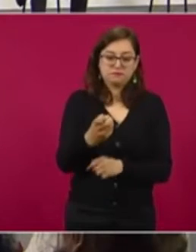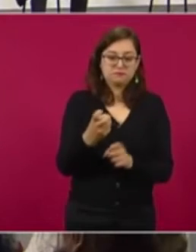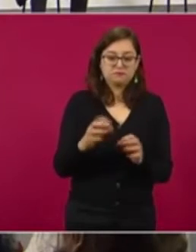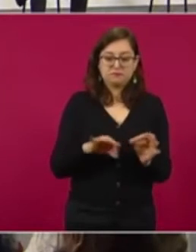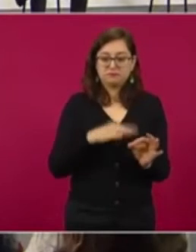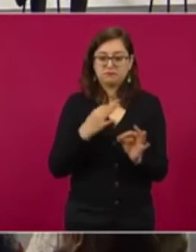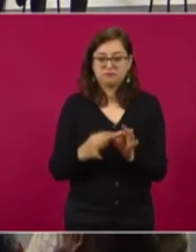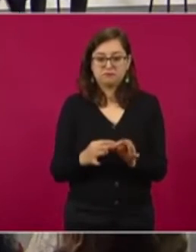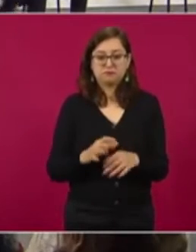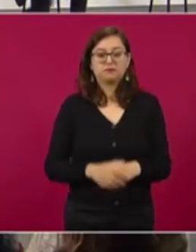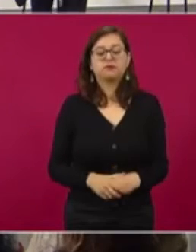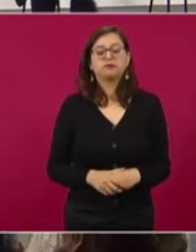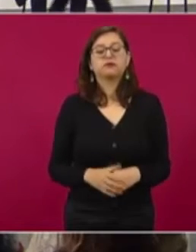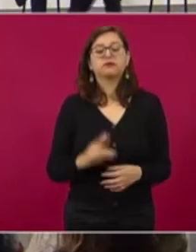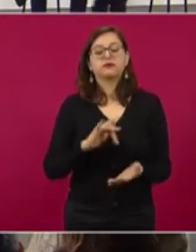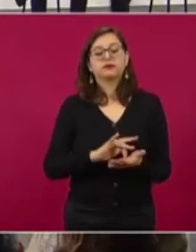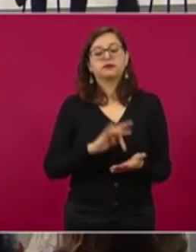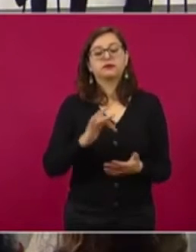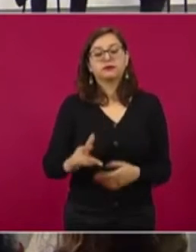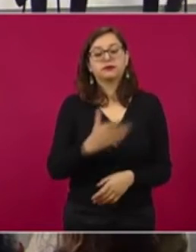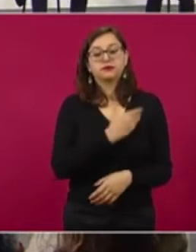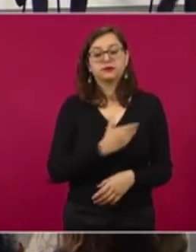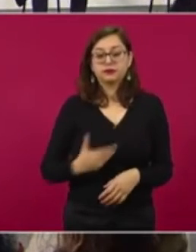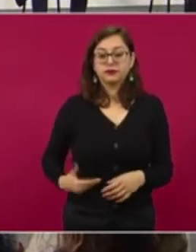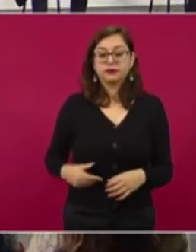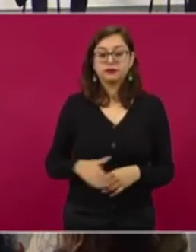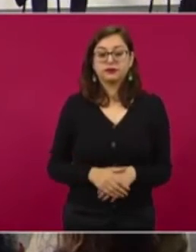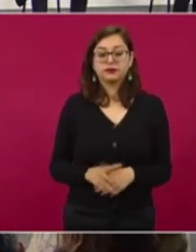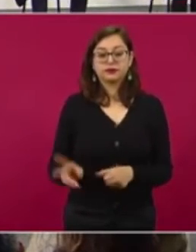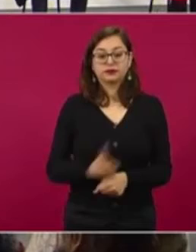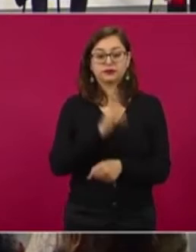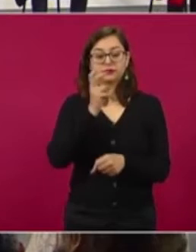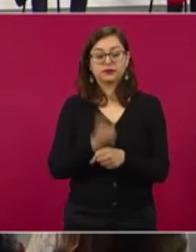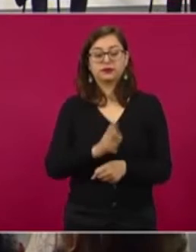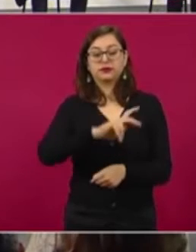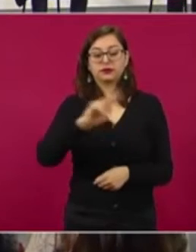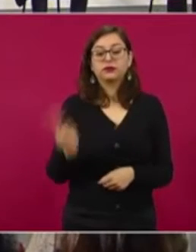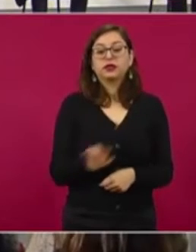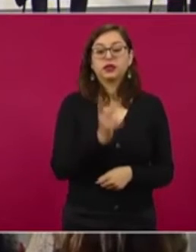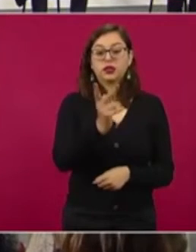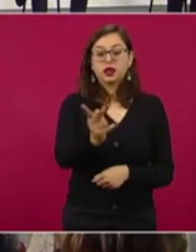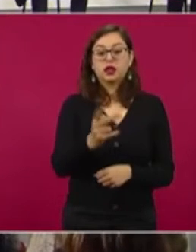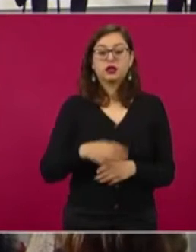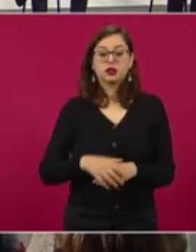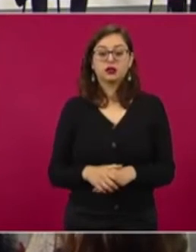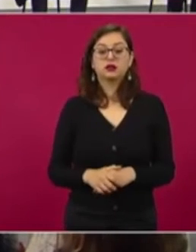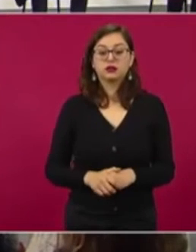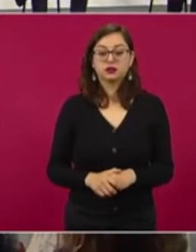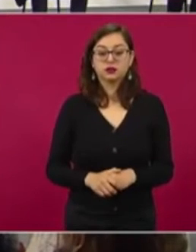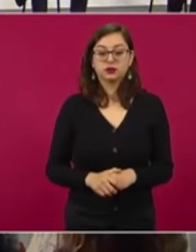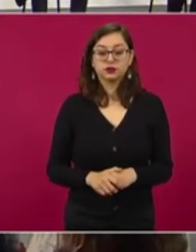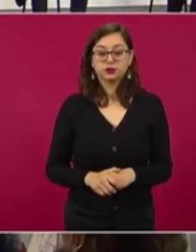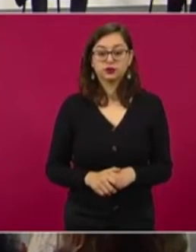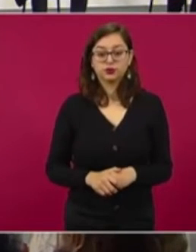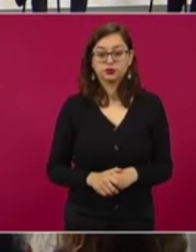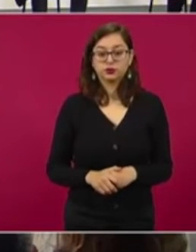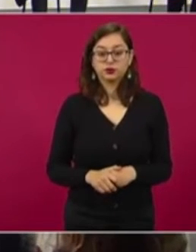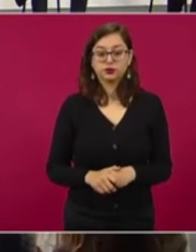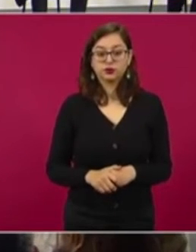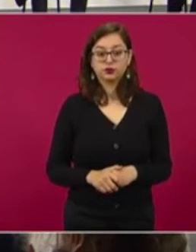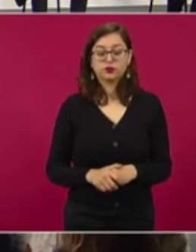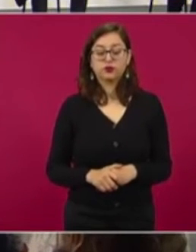Gracias, presidente. Y como segunda pregunta, cuestionarle, presidente, ante el venidero inicio del